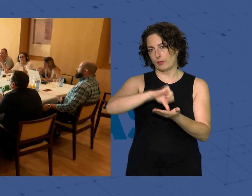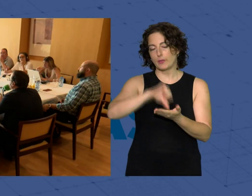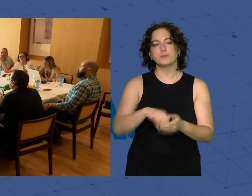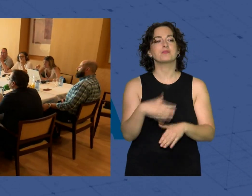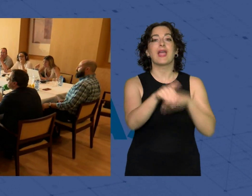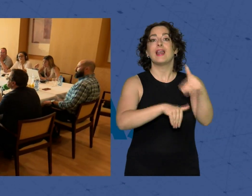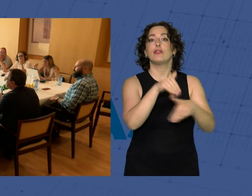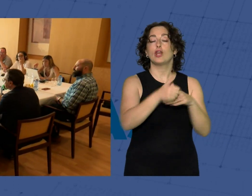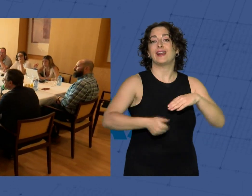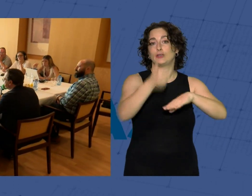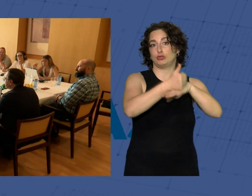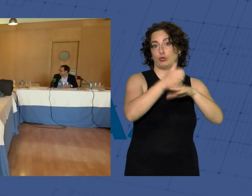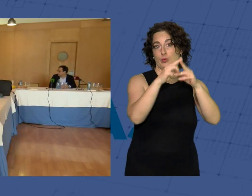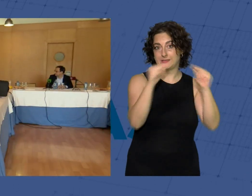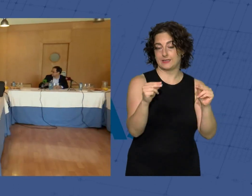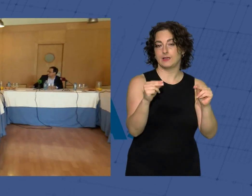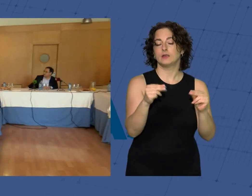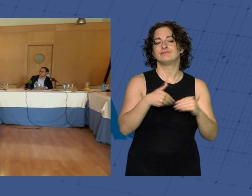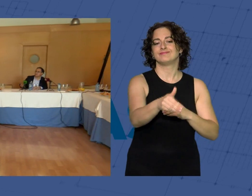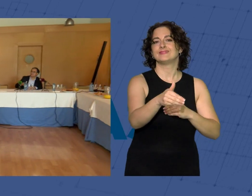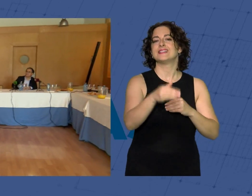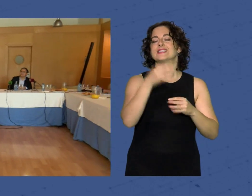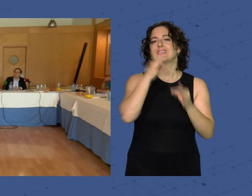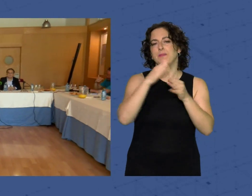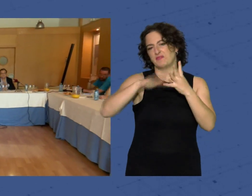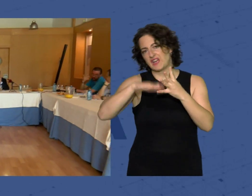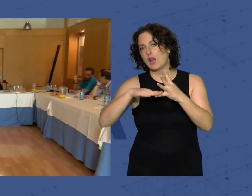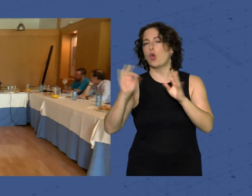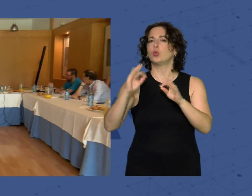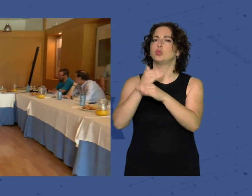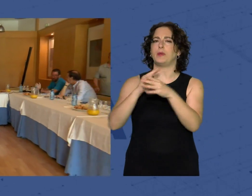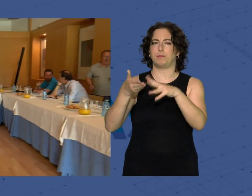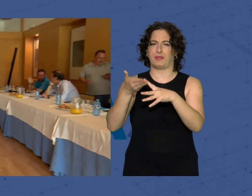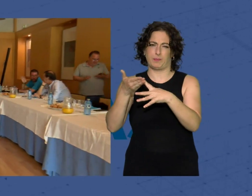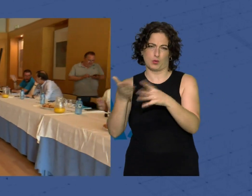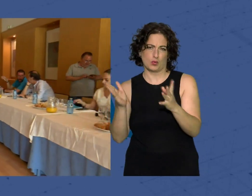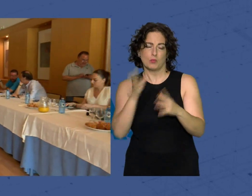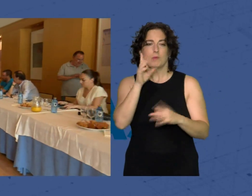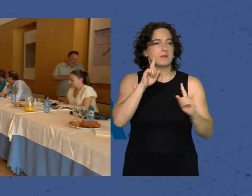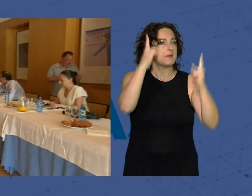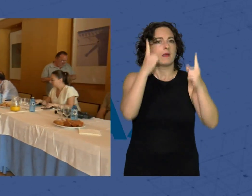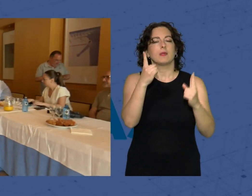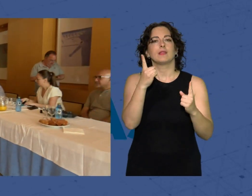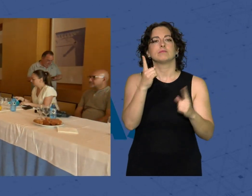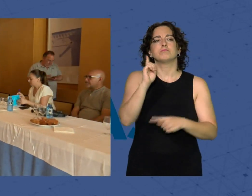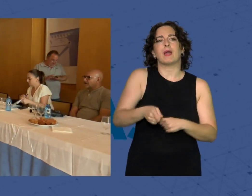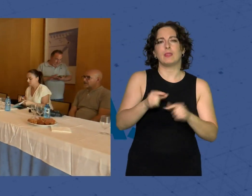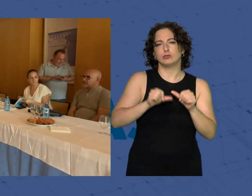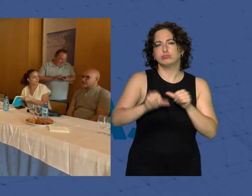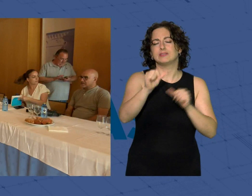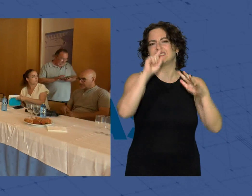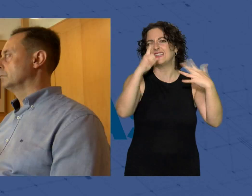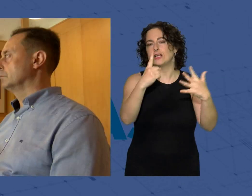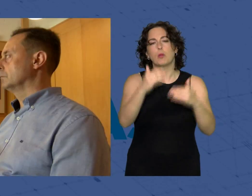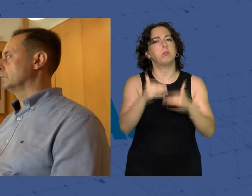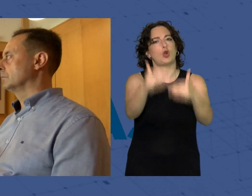elecciones al rectorado de la universidad serán a finales de septiembre o principios de octubre. Por primera vez habrá un mandato de seis años no